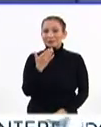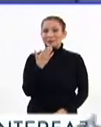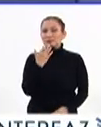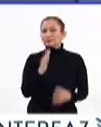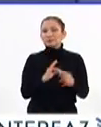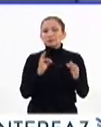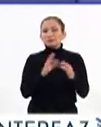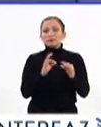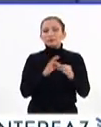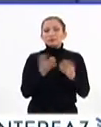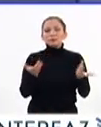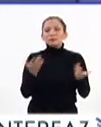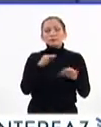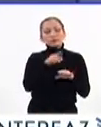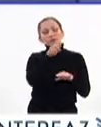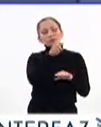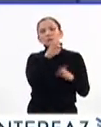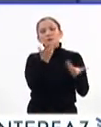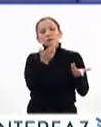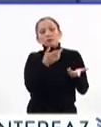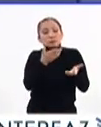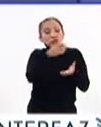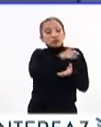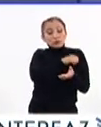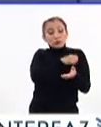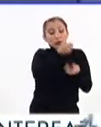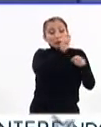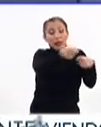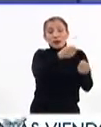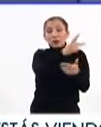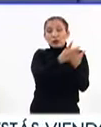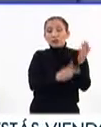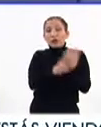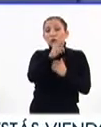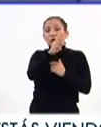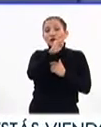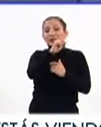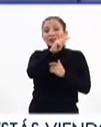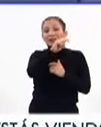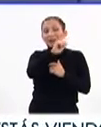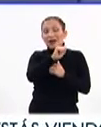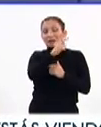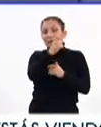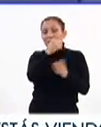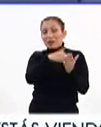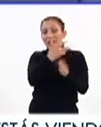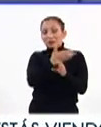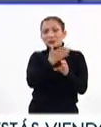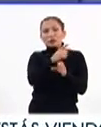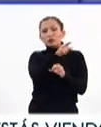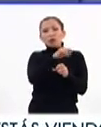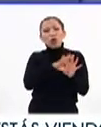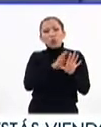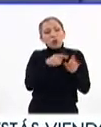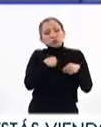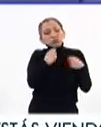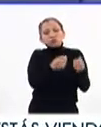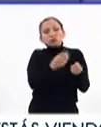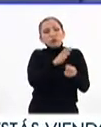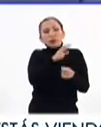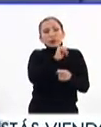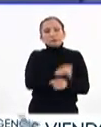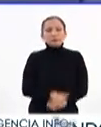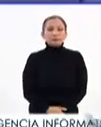Pues cuéntanos acerca de esta oportunidad que tuviste gracias al programa Proyecta 100,000 Estados Unidos. ¿Cómo lograste acceder a esta